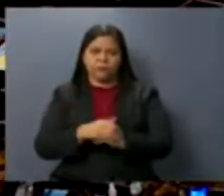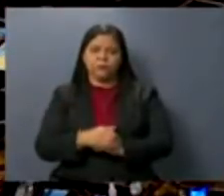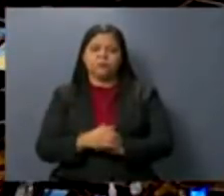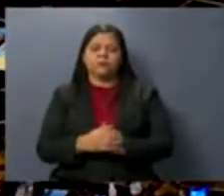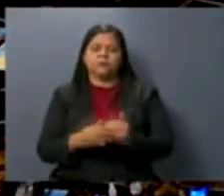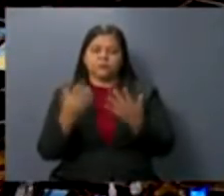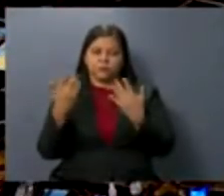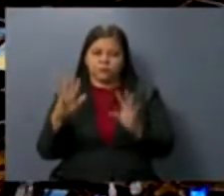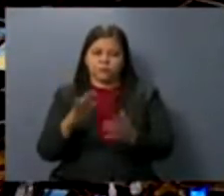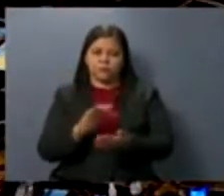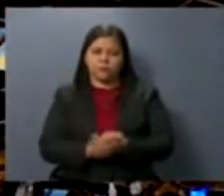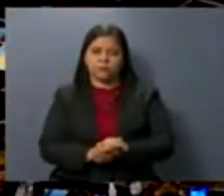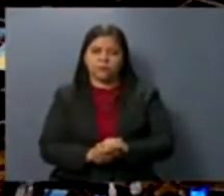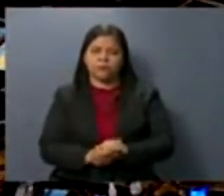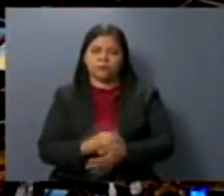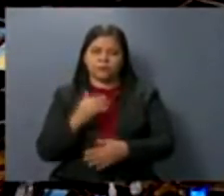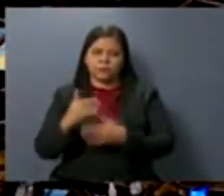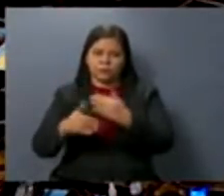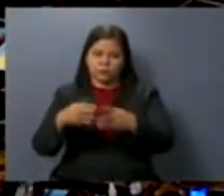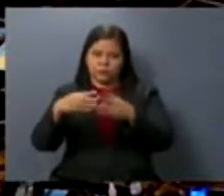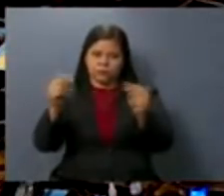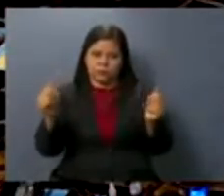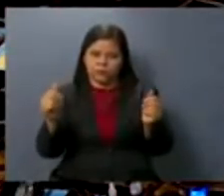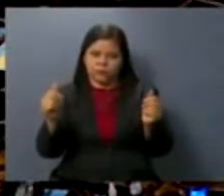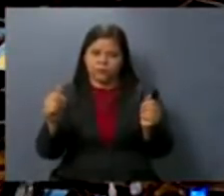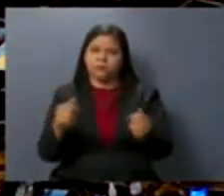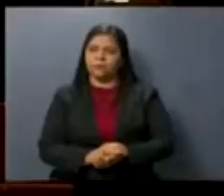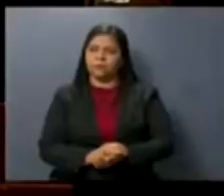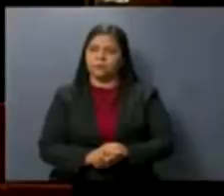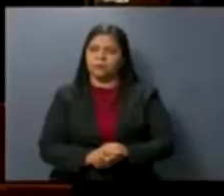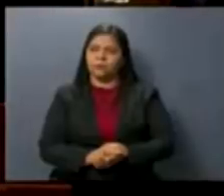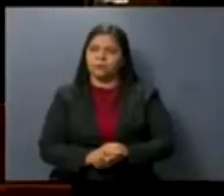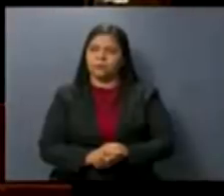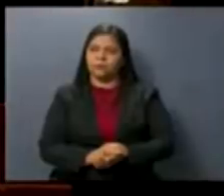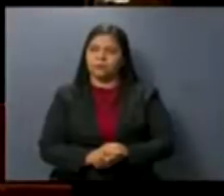aprueba la dispensa de trámite.